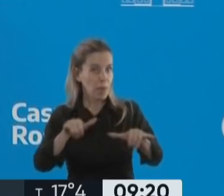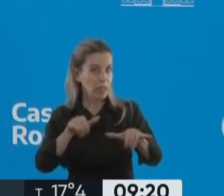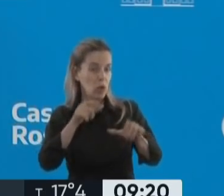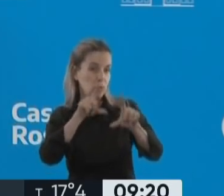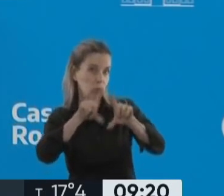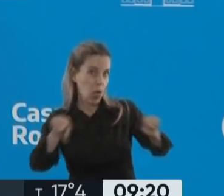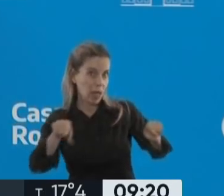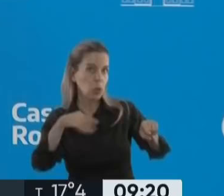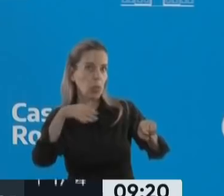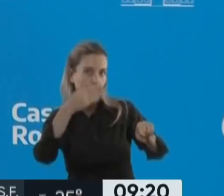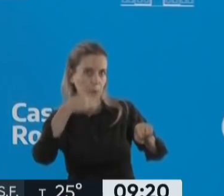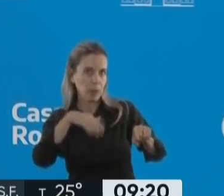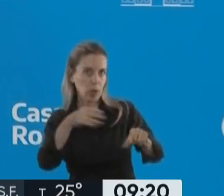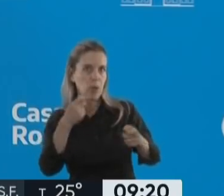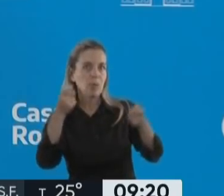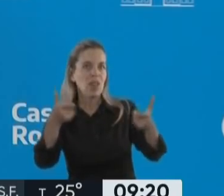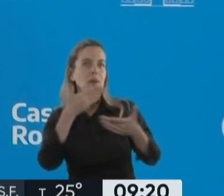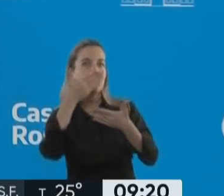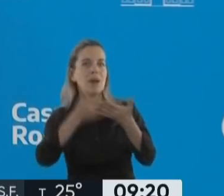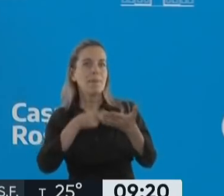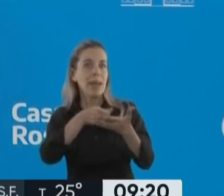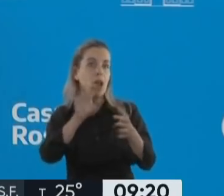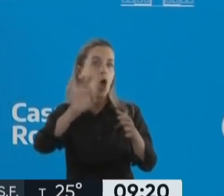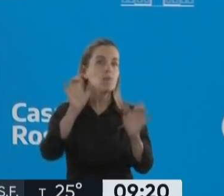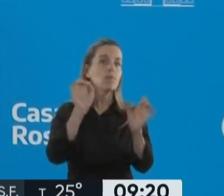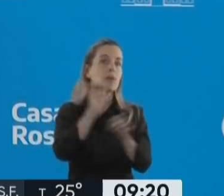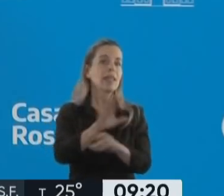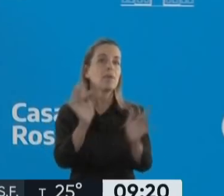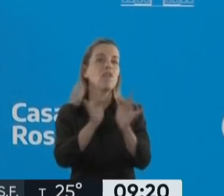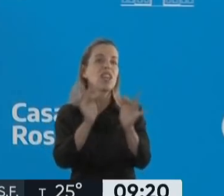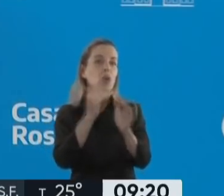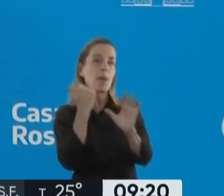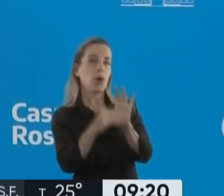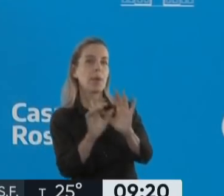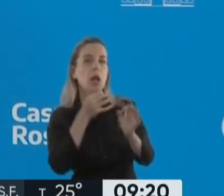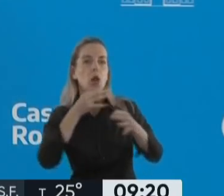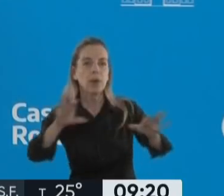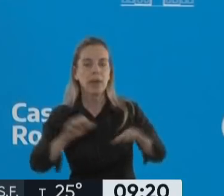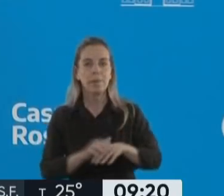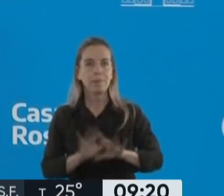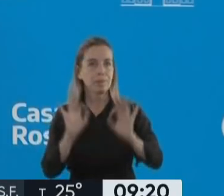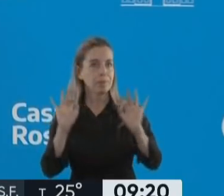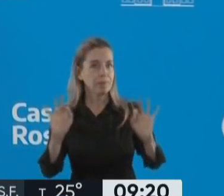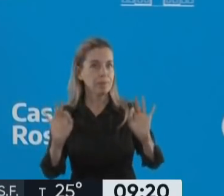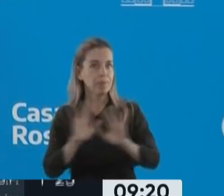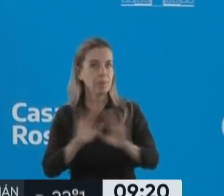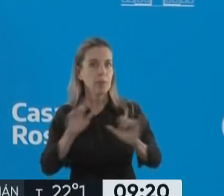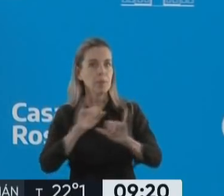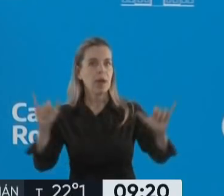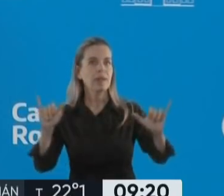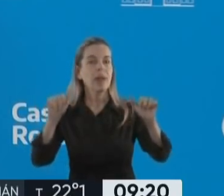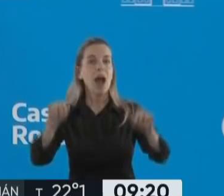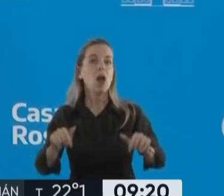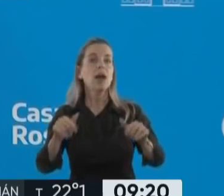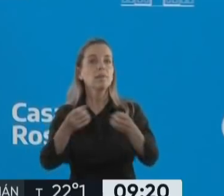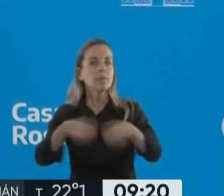podemos dar en papel o virtual, como ustedes los quieran recibir. Y ahora sí, esto era lo que tenía para decirles yo y escucho